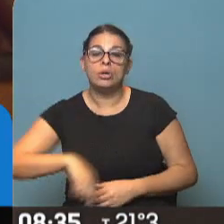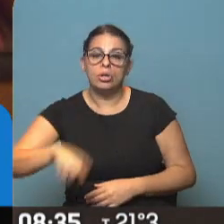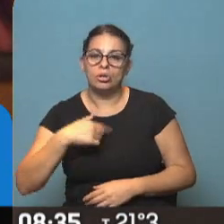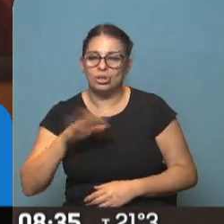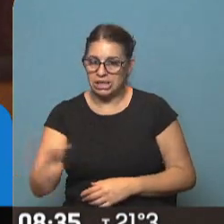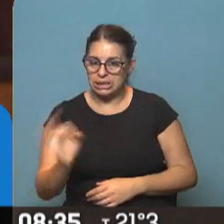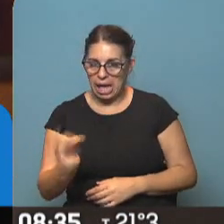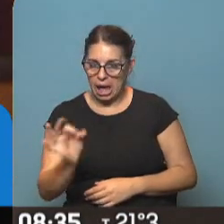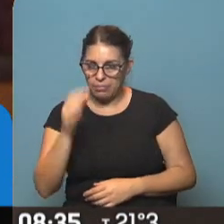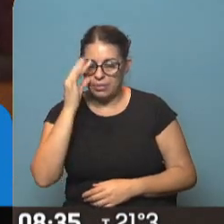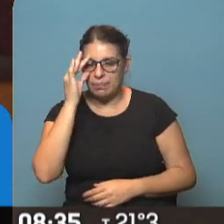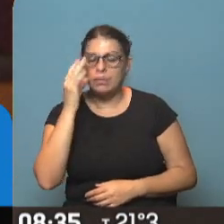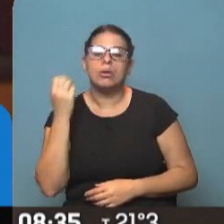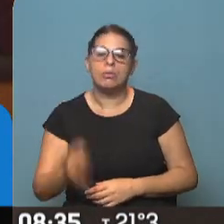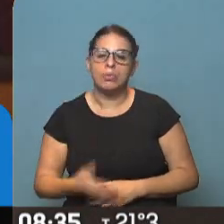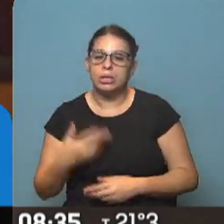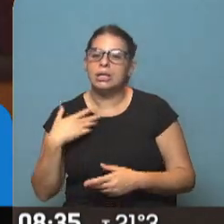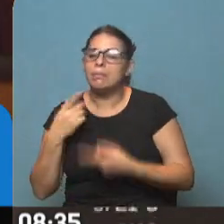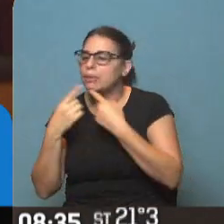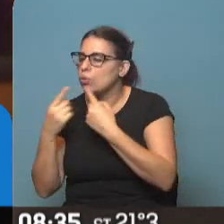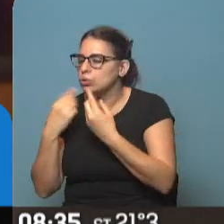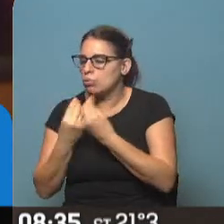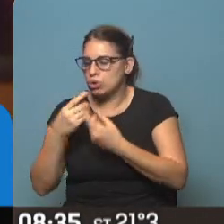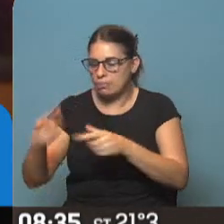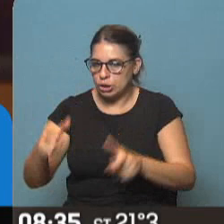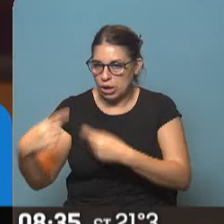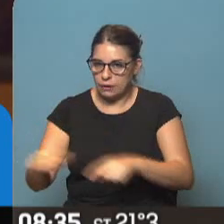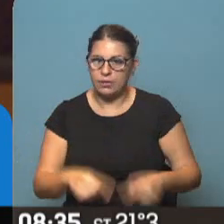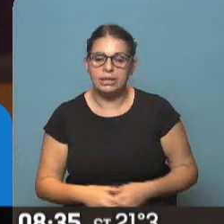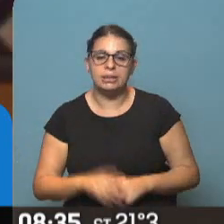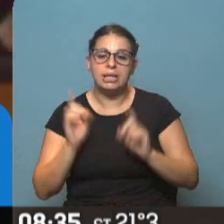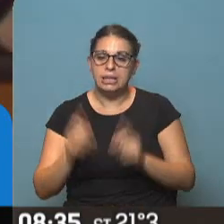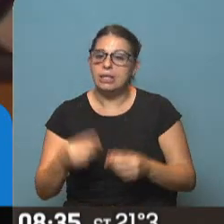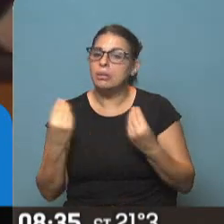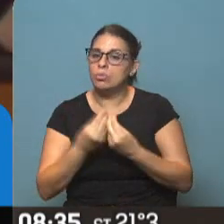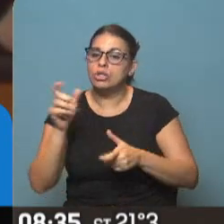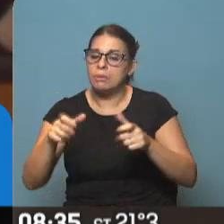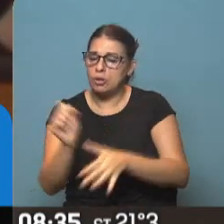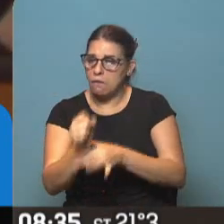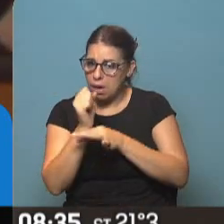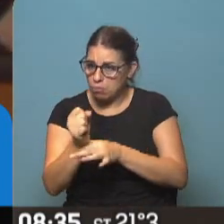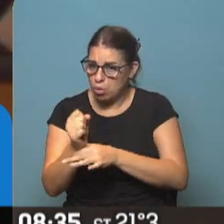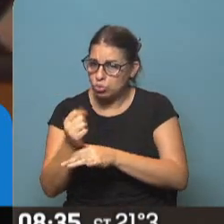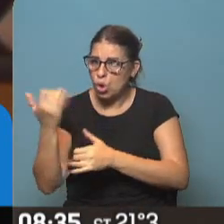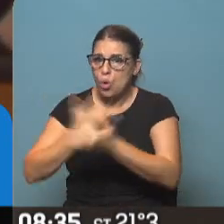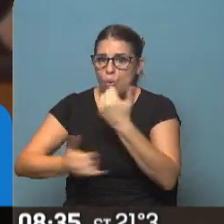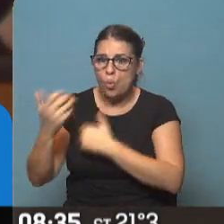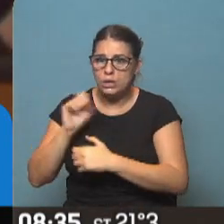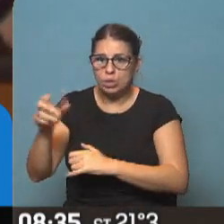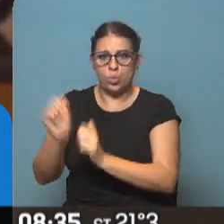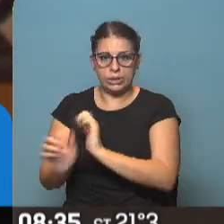sabíamos a esto porque hablamos con mucha gente con mucha gente también famosa que habla y cuenta su historia